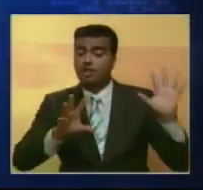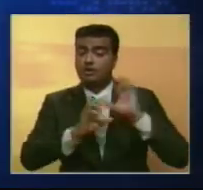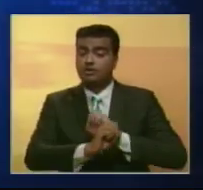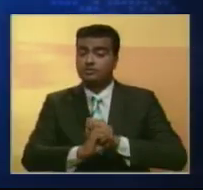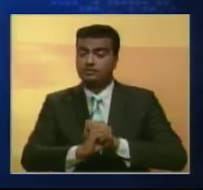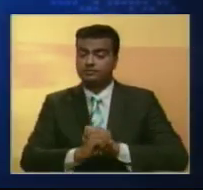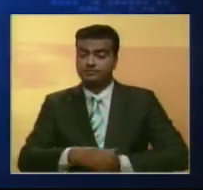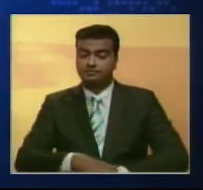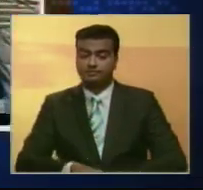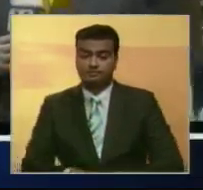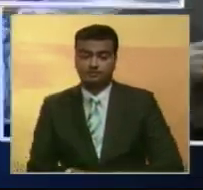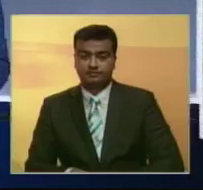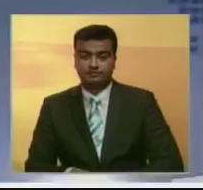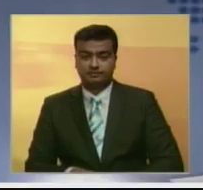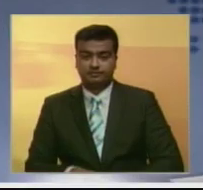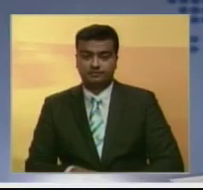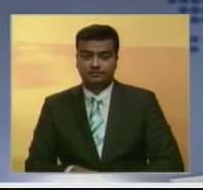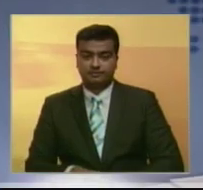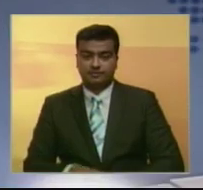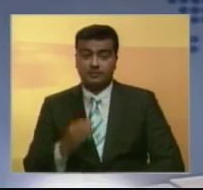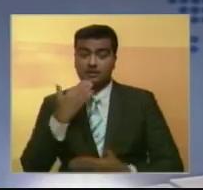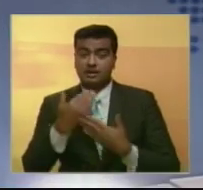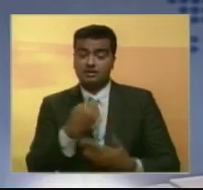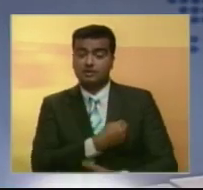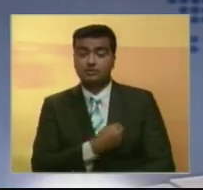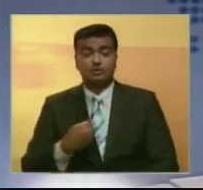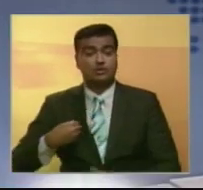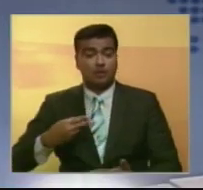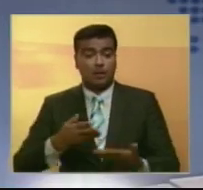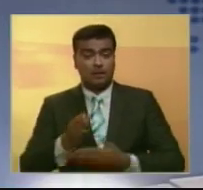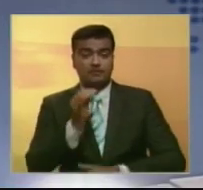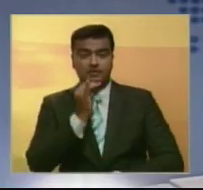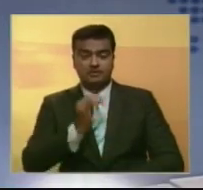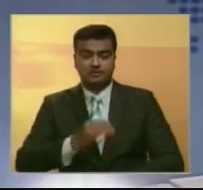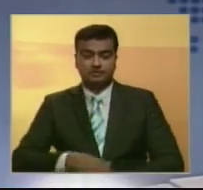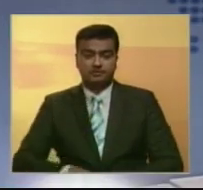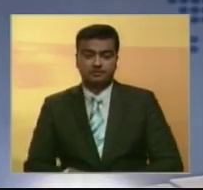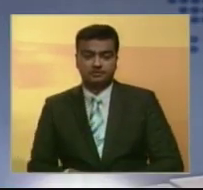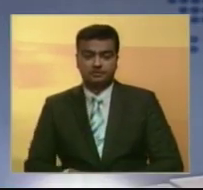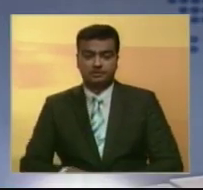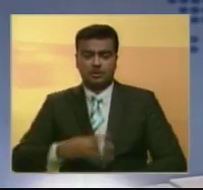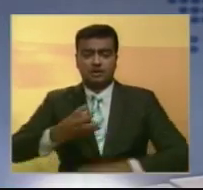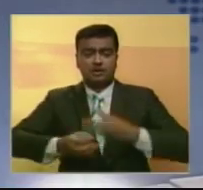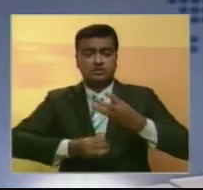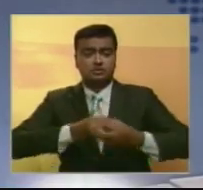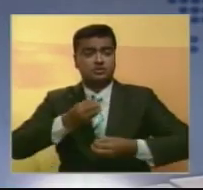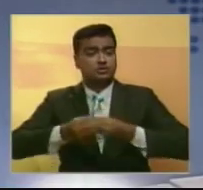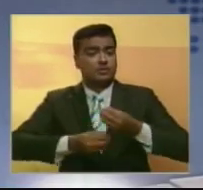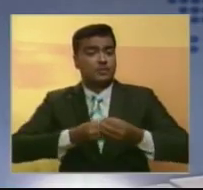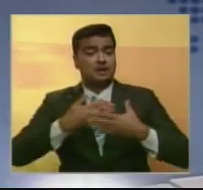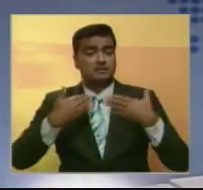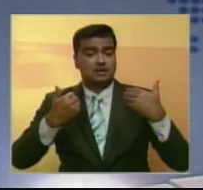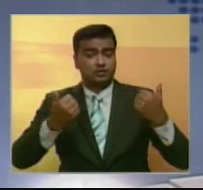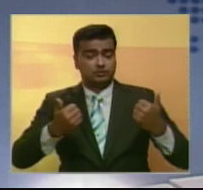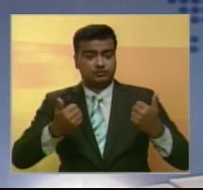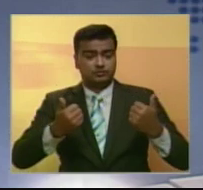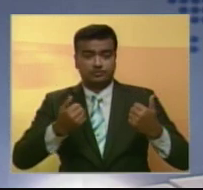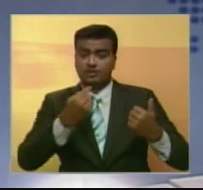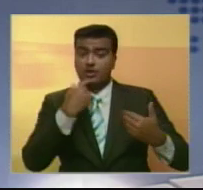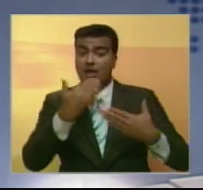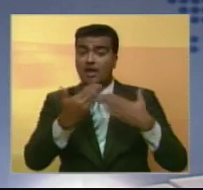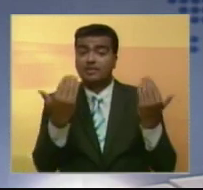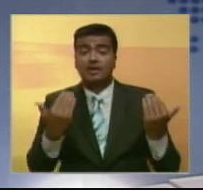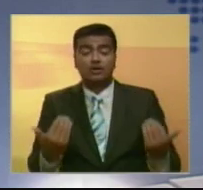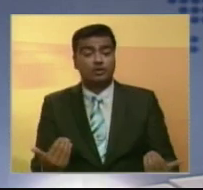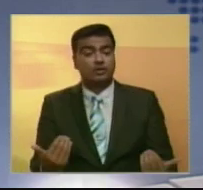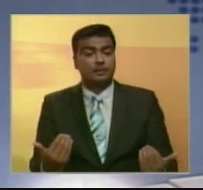estelar. Adelante. Muchas gracias, Santiago. Nosotros continuamos con más información. La Organización Panamericana de la Salud informó que hasta la fecha